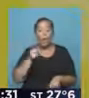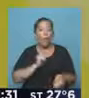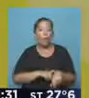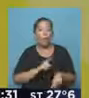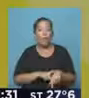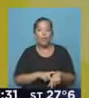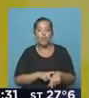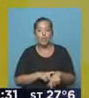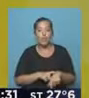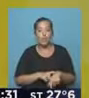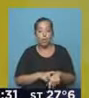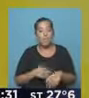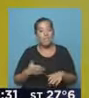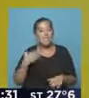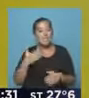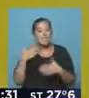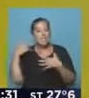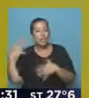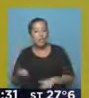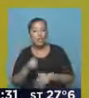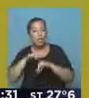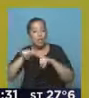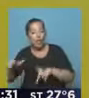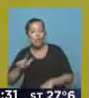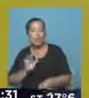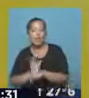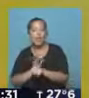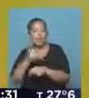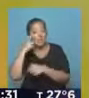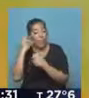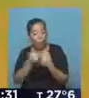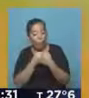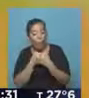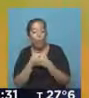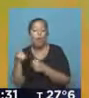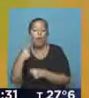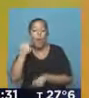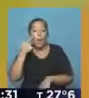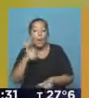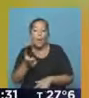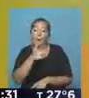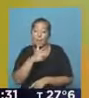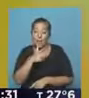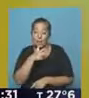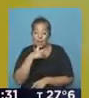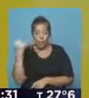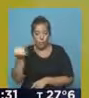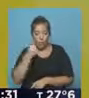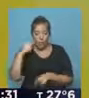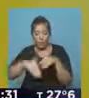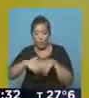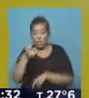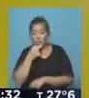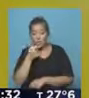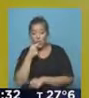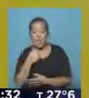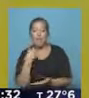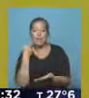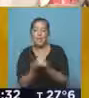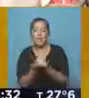la costa digamos había logrado obtener en la costa a nivel de consenso importante hay que ver y eso me parece más una es clave la elección si el candidato